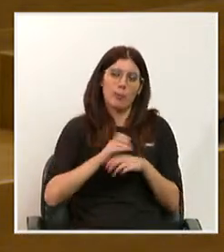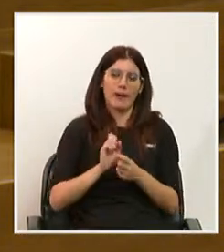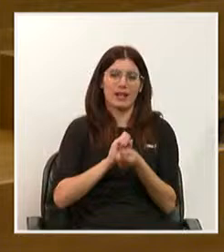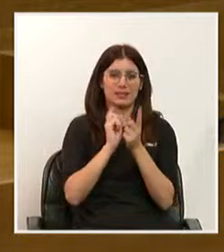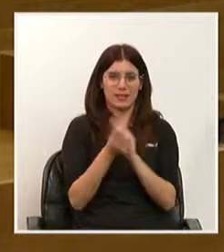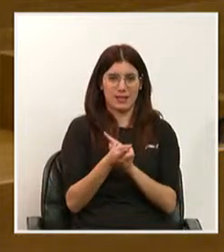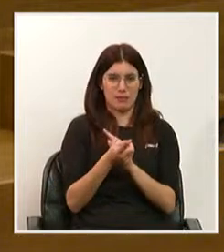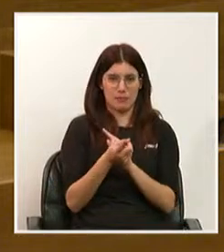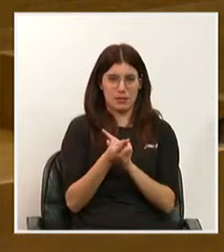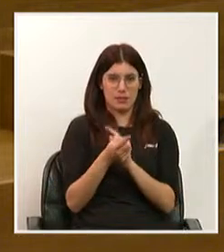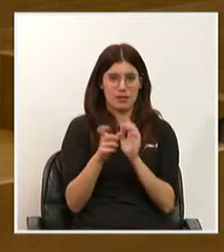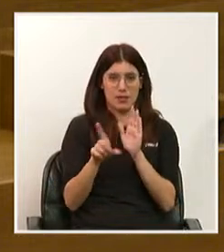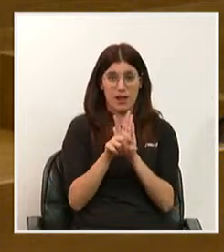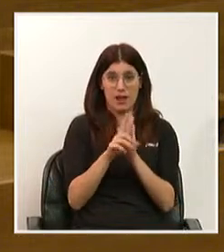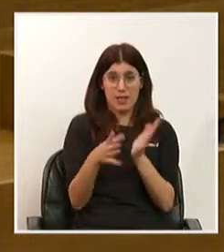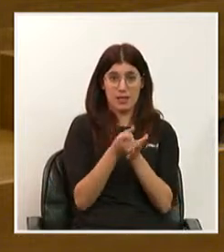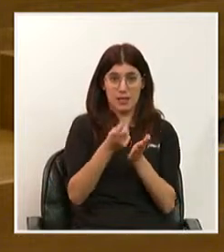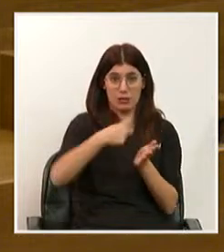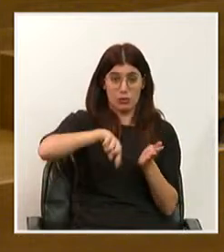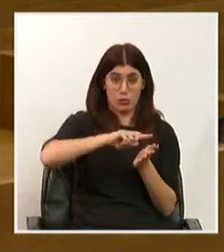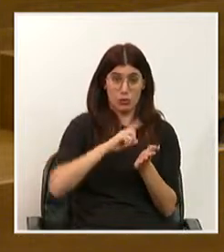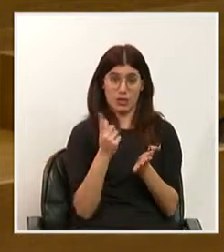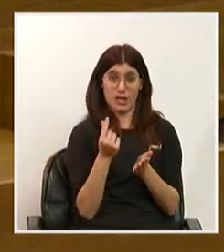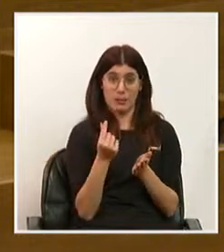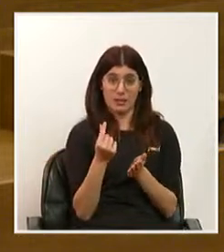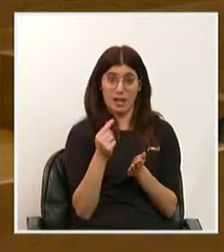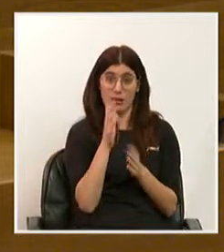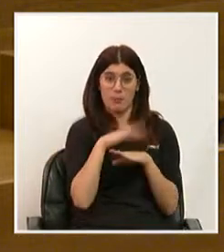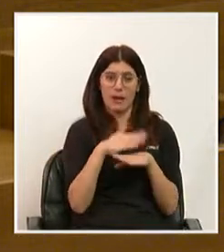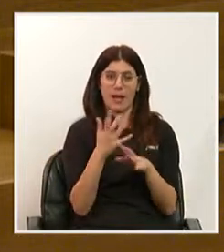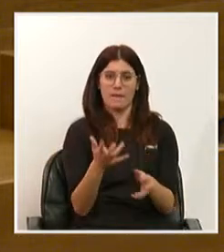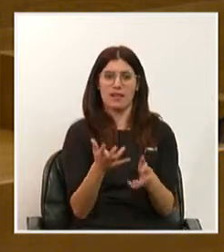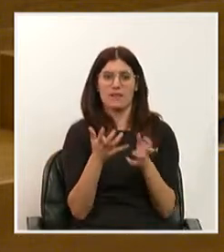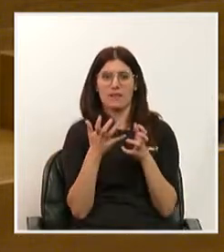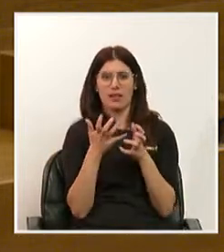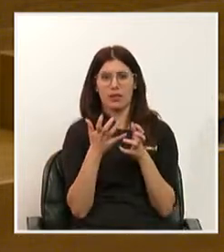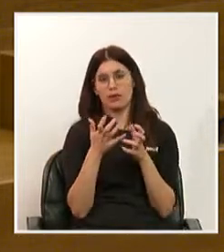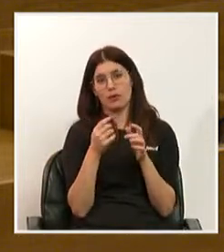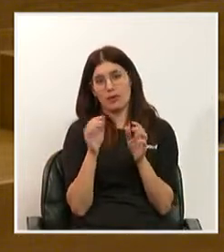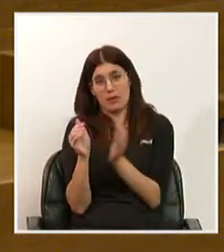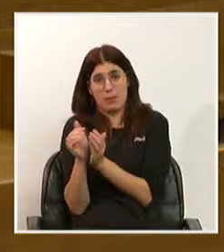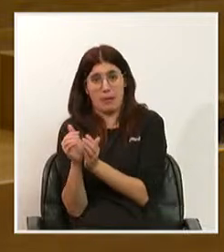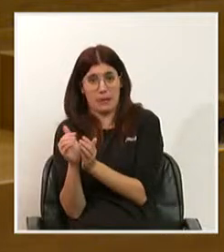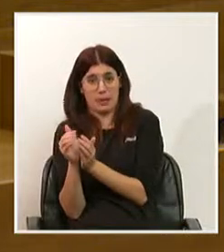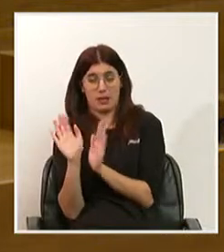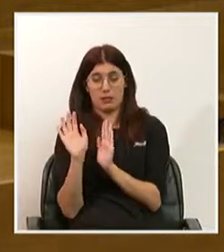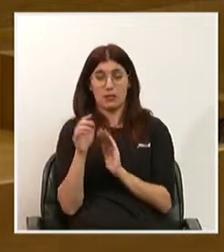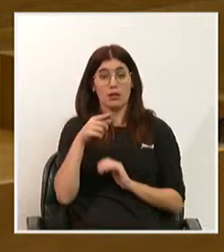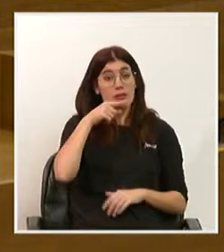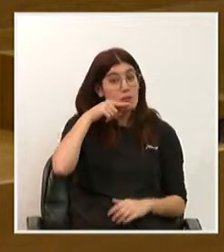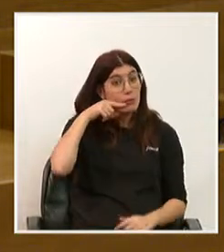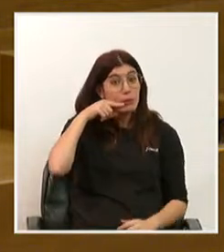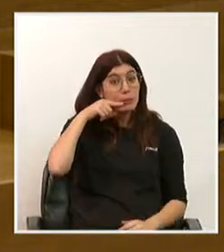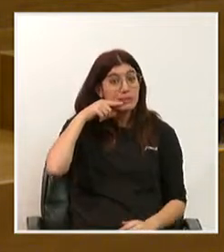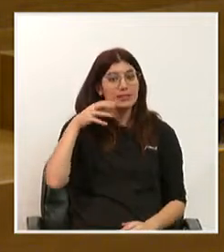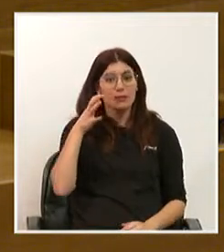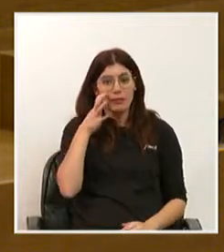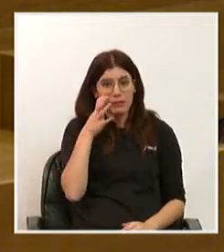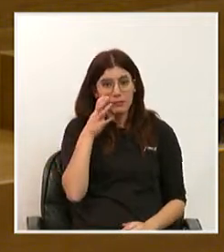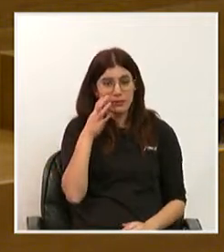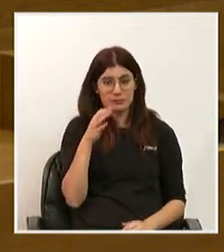la ley de todos en este caso la de sociedades de capital En beneficio de unos pocos compromís en calidad de